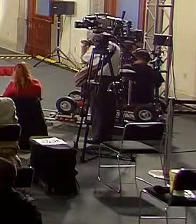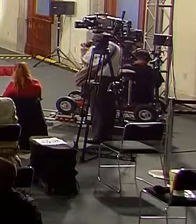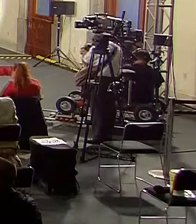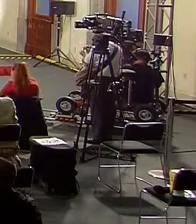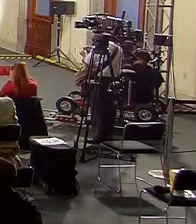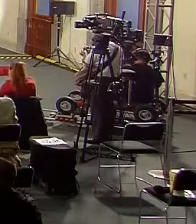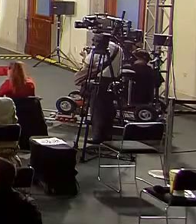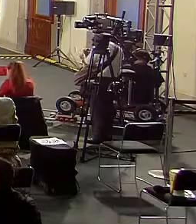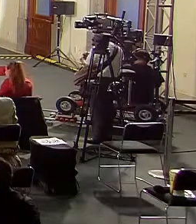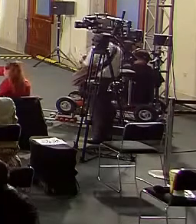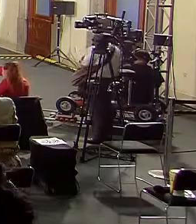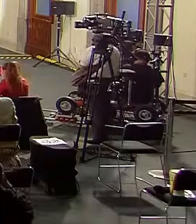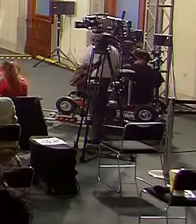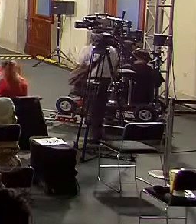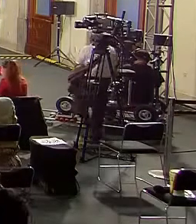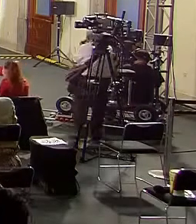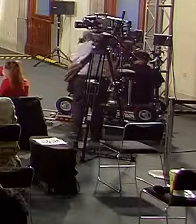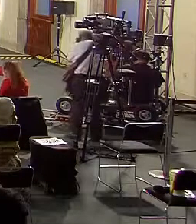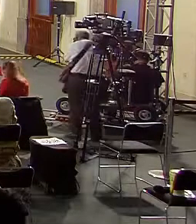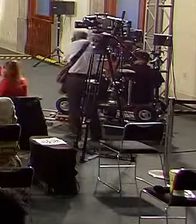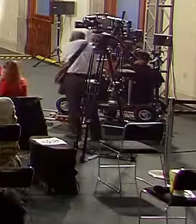poquito de lo primero.